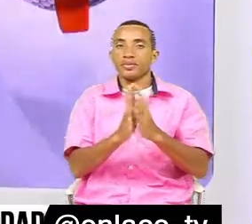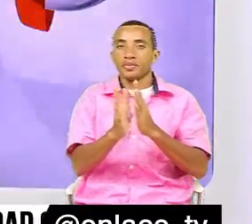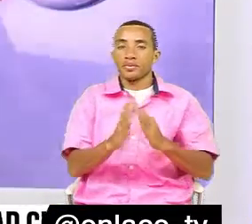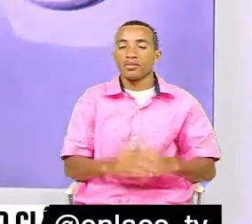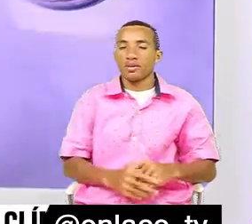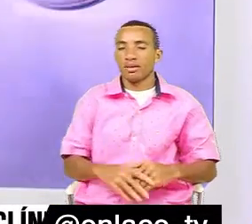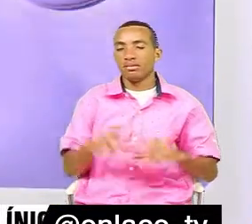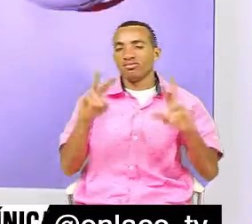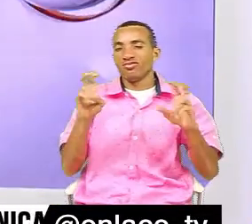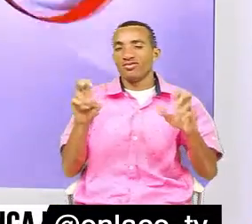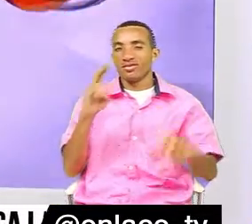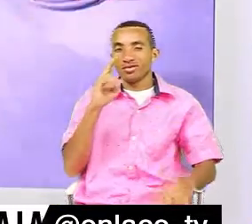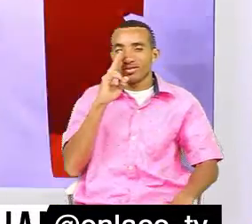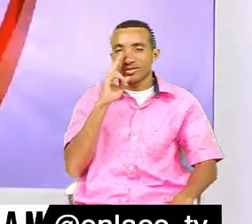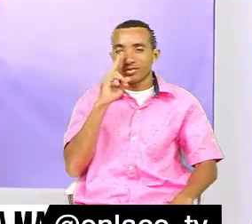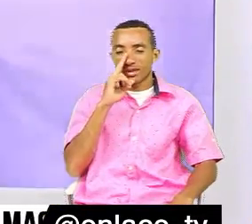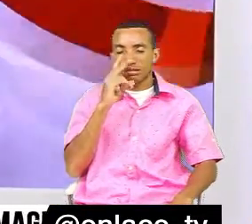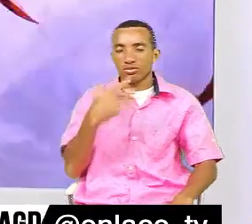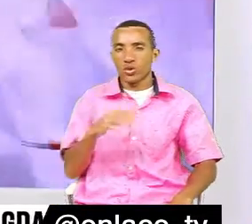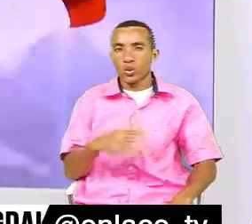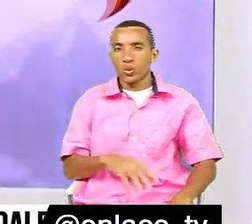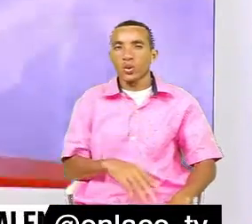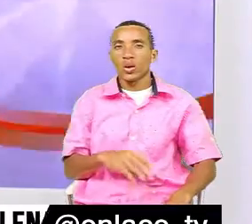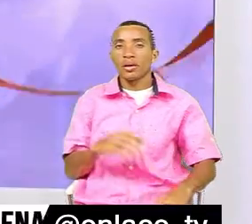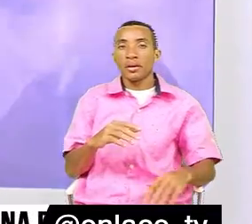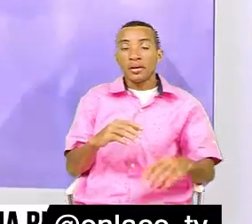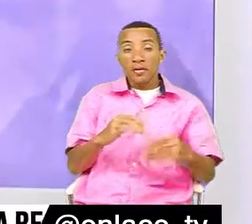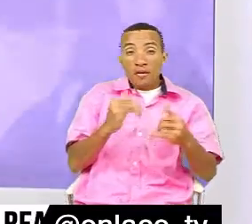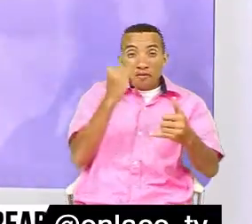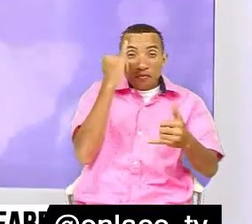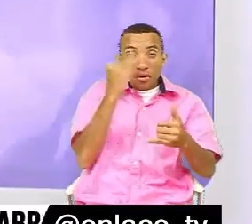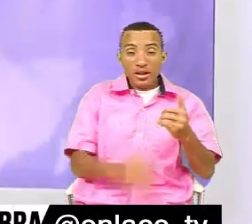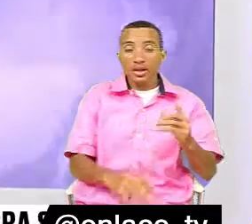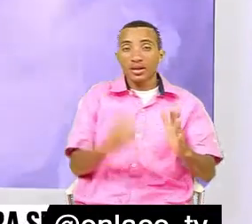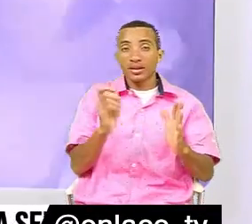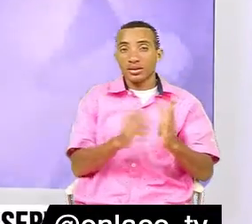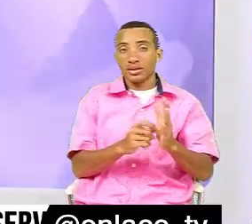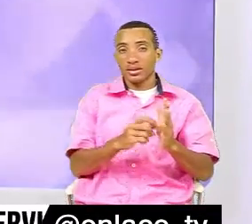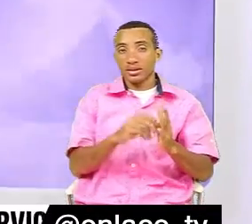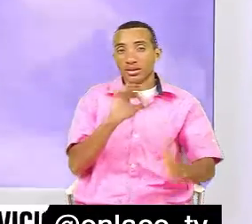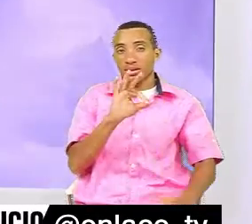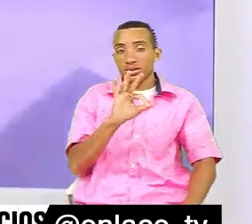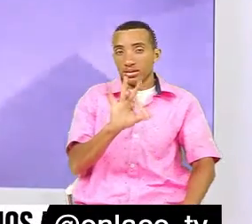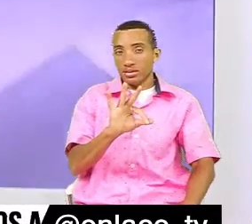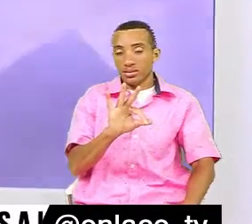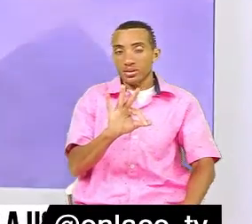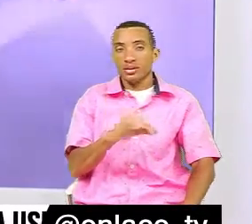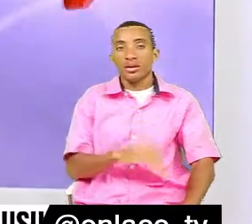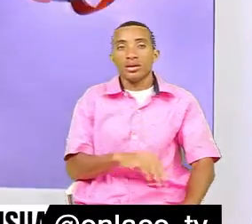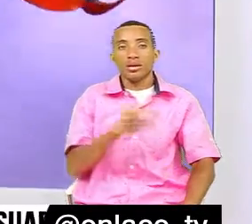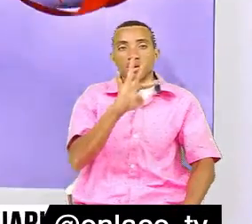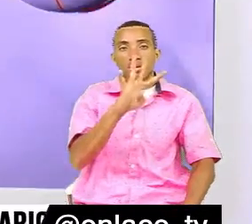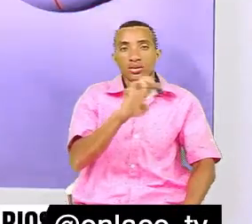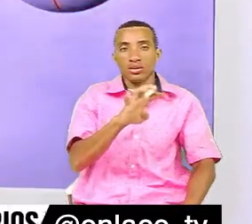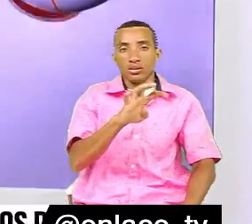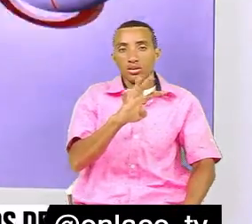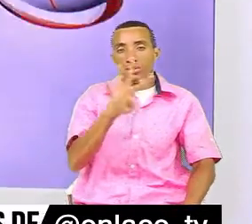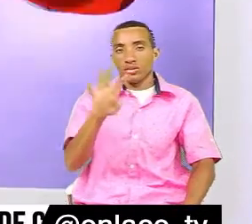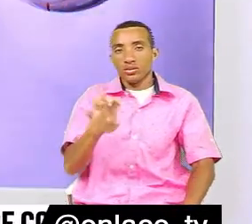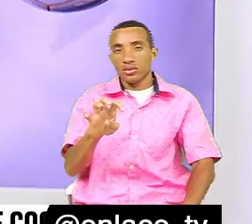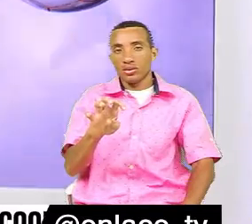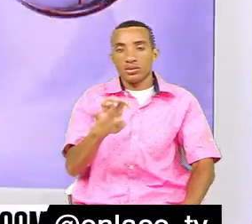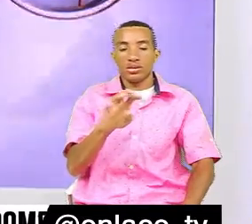Nacional, tercera final en la Copa Libertadores 89, 95 y 2016. Segundo